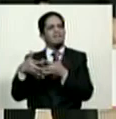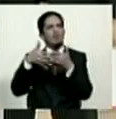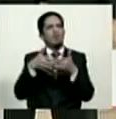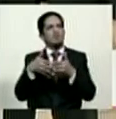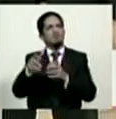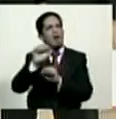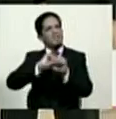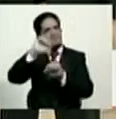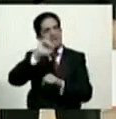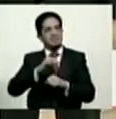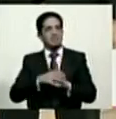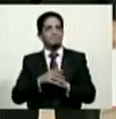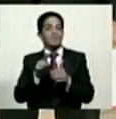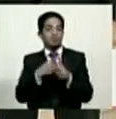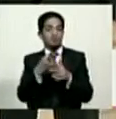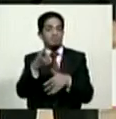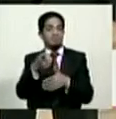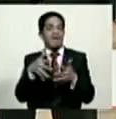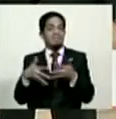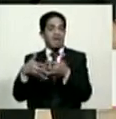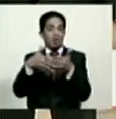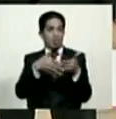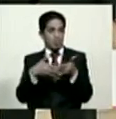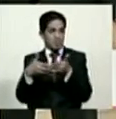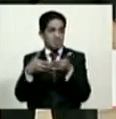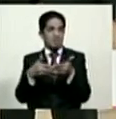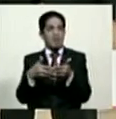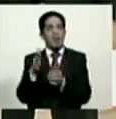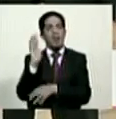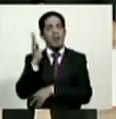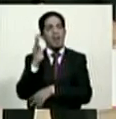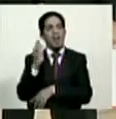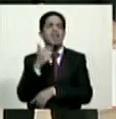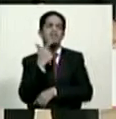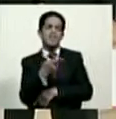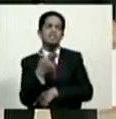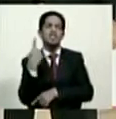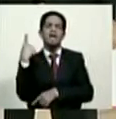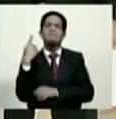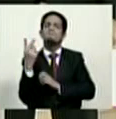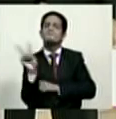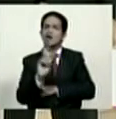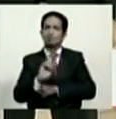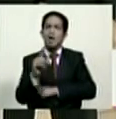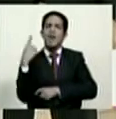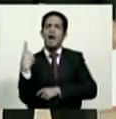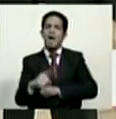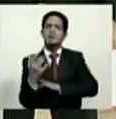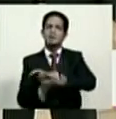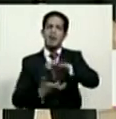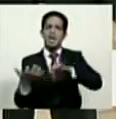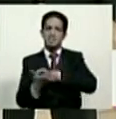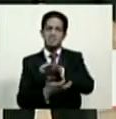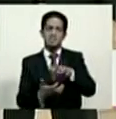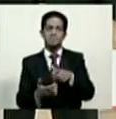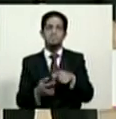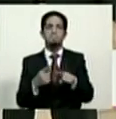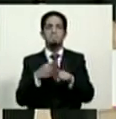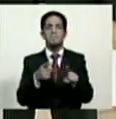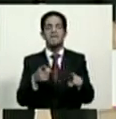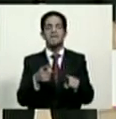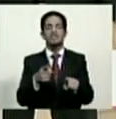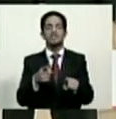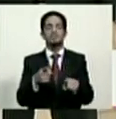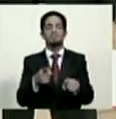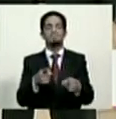Esos farsantes que andan con el discurso de crisis humanitaria han negado los recursos que